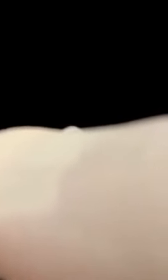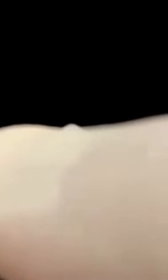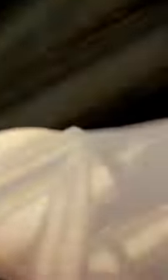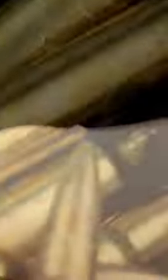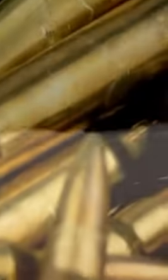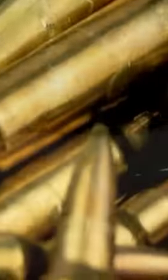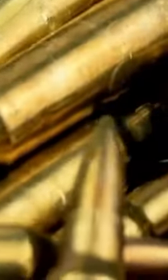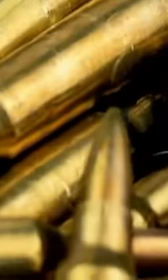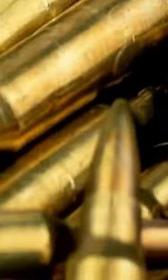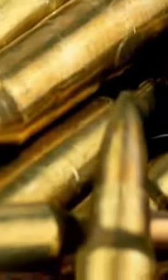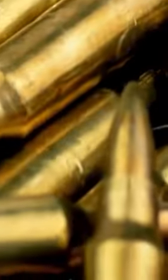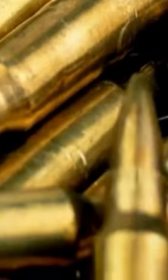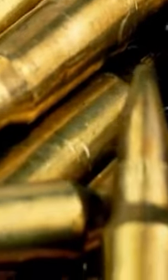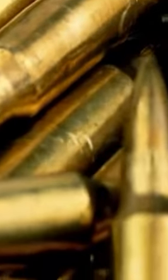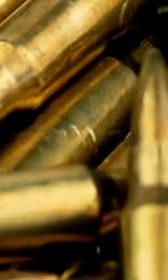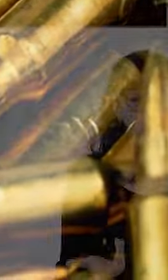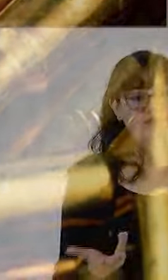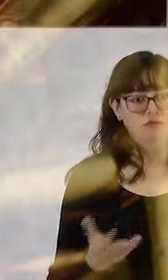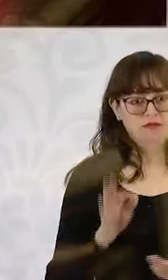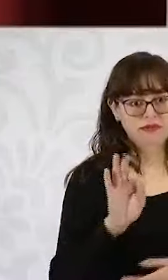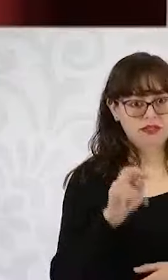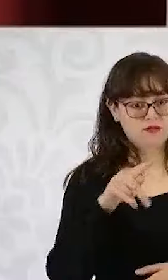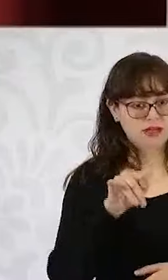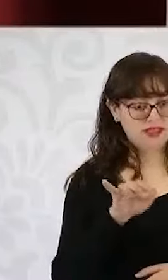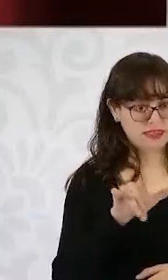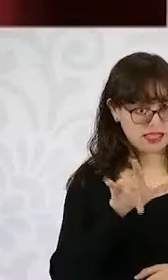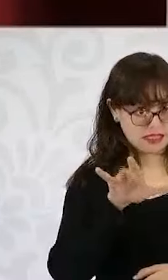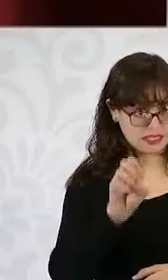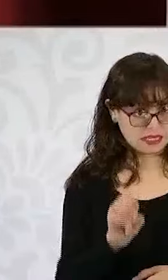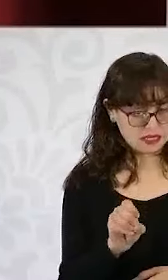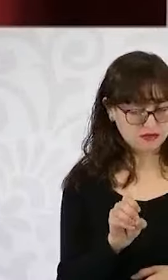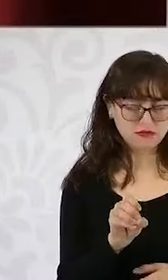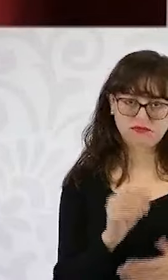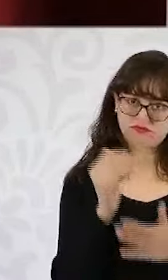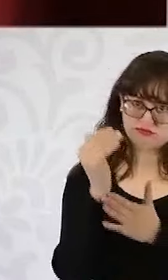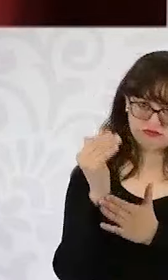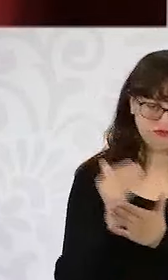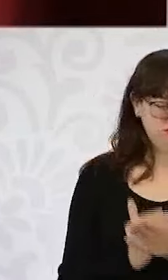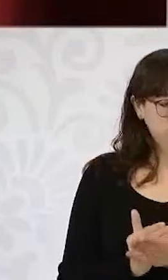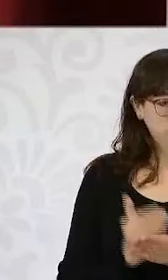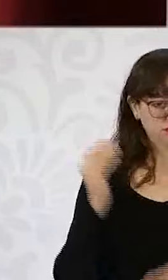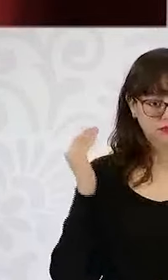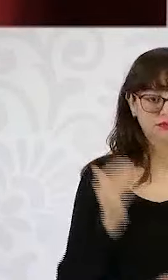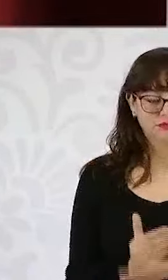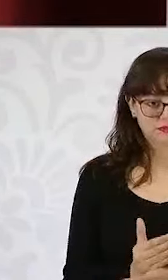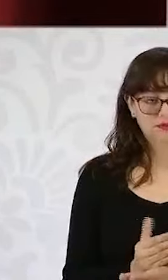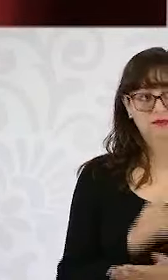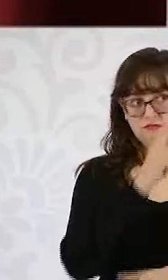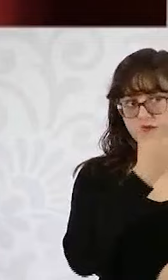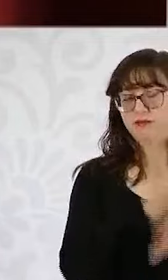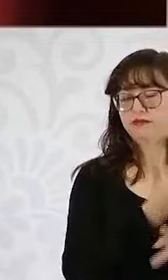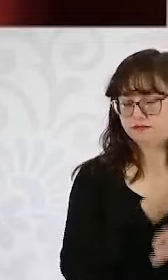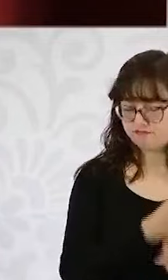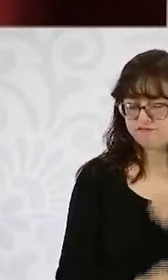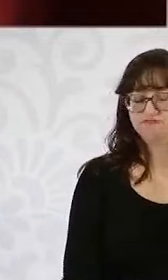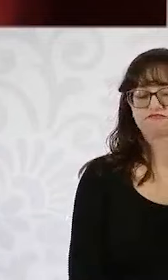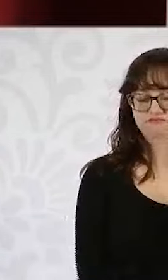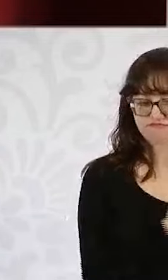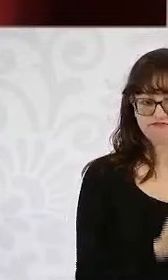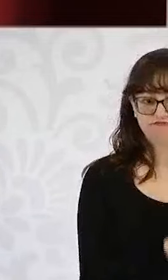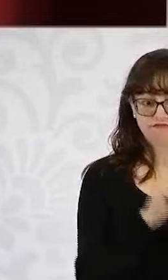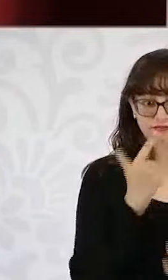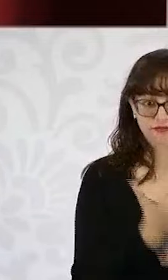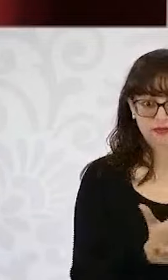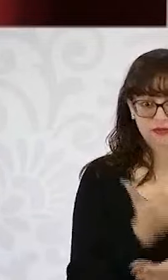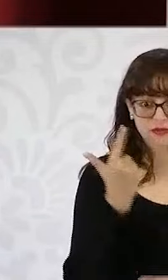armas, y que se está trabajando en una reforma para declarar como delito grave la producción y distribución de fentanilo en México.